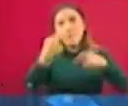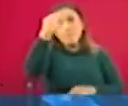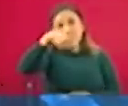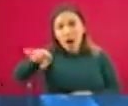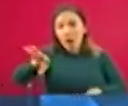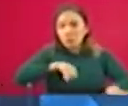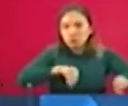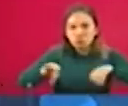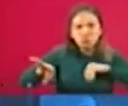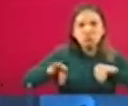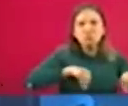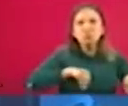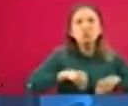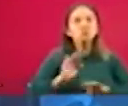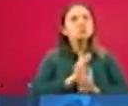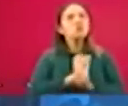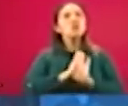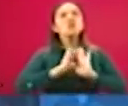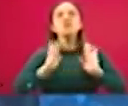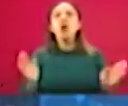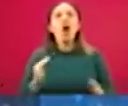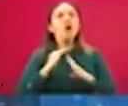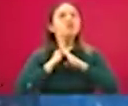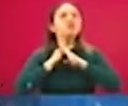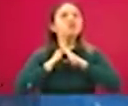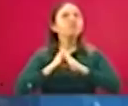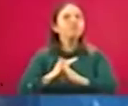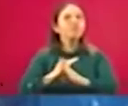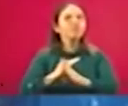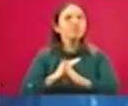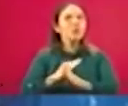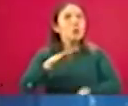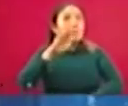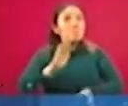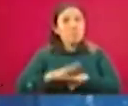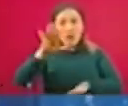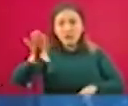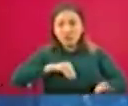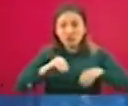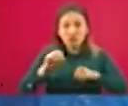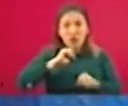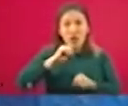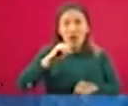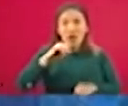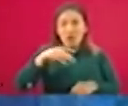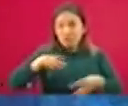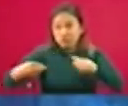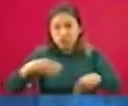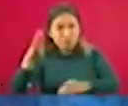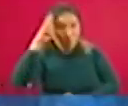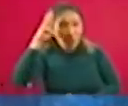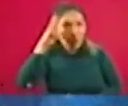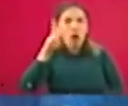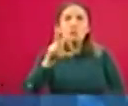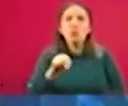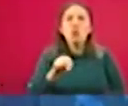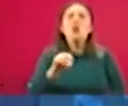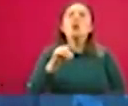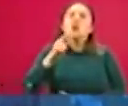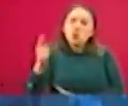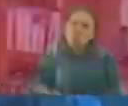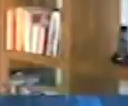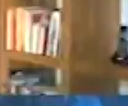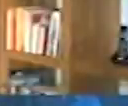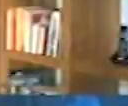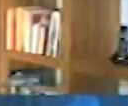conocer cuáles son sus propuestas alternativas y en su momento de integrarlas. A ver, doctor López-Gatell, dicen que no